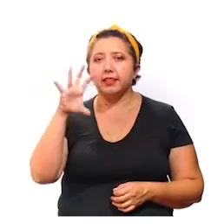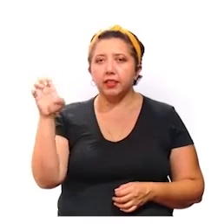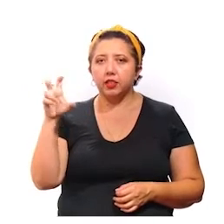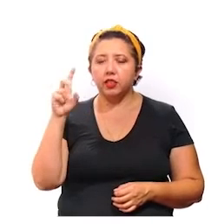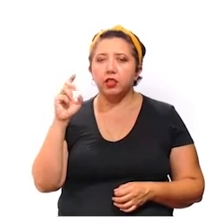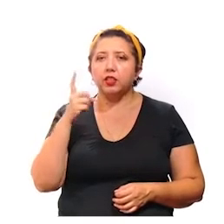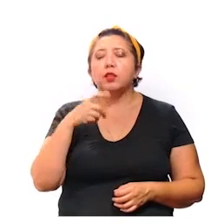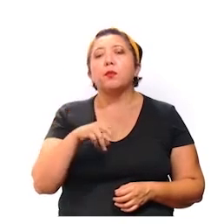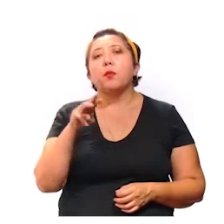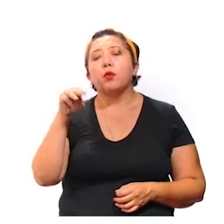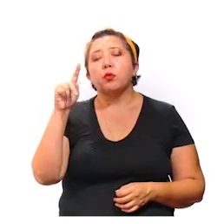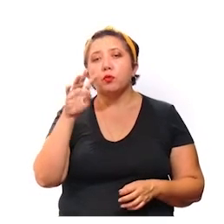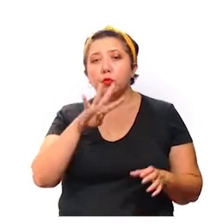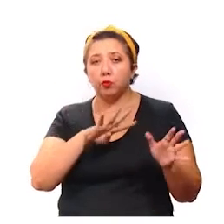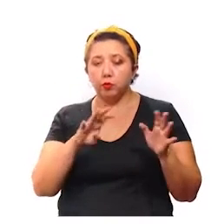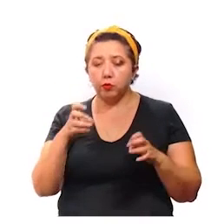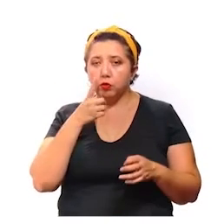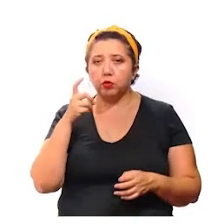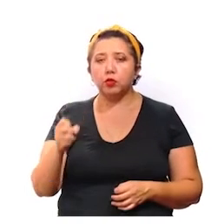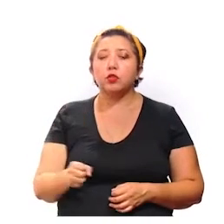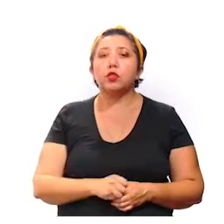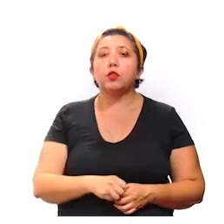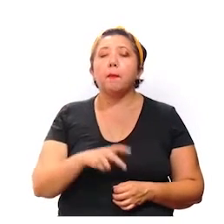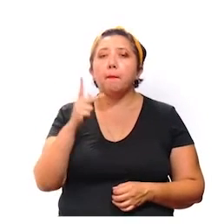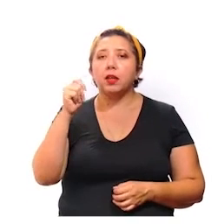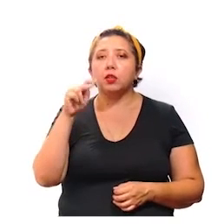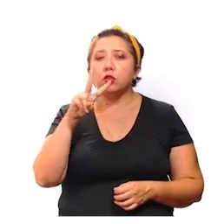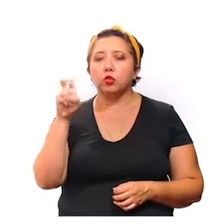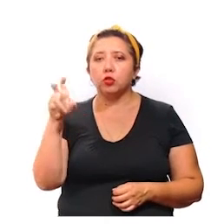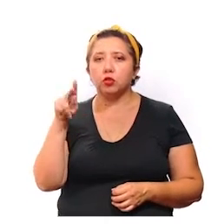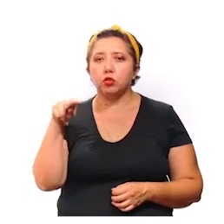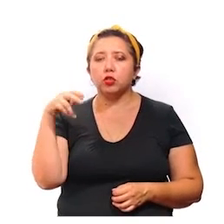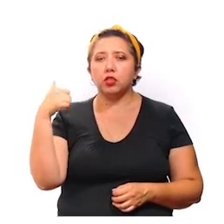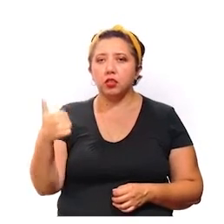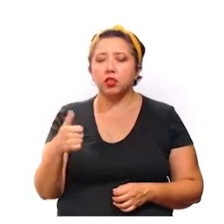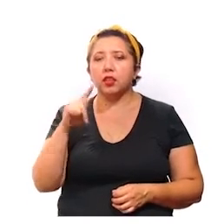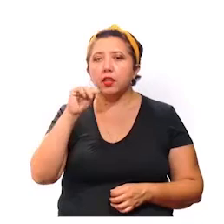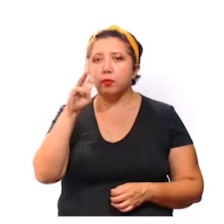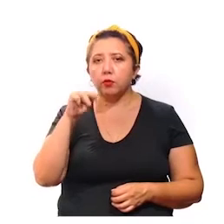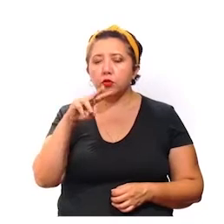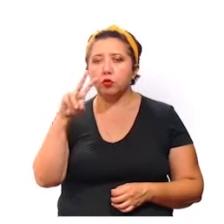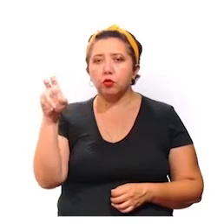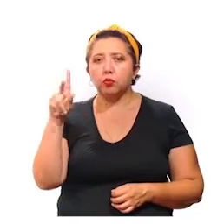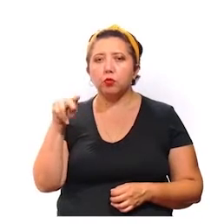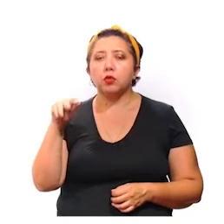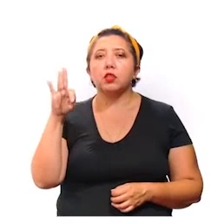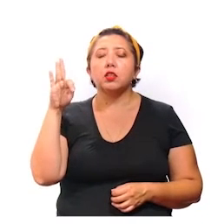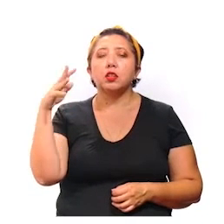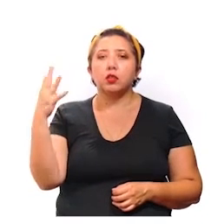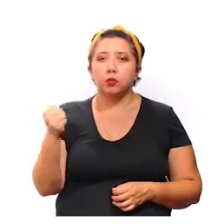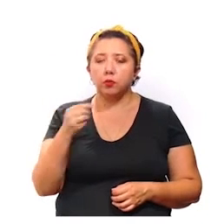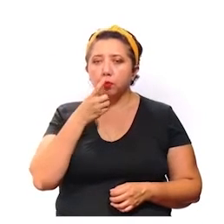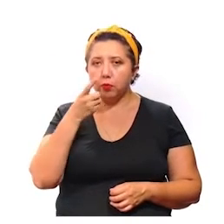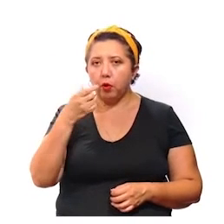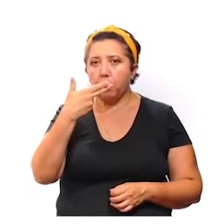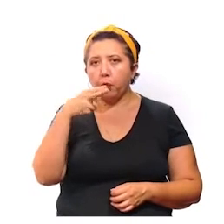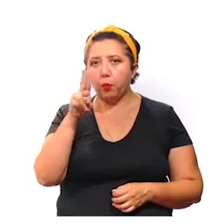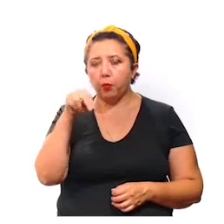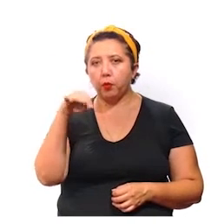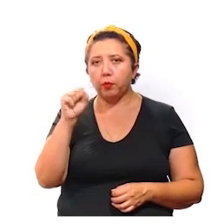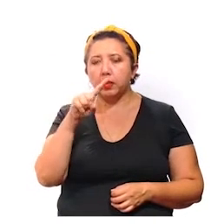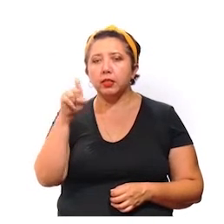Motul 297, Peto 286, Temozón 249, Tinum 222,